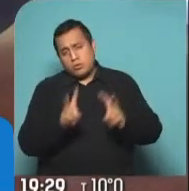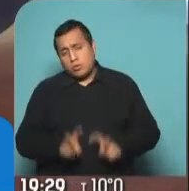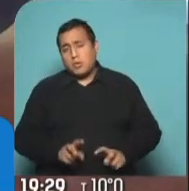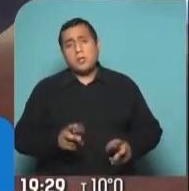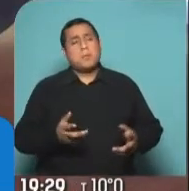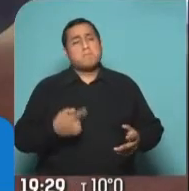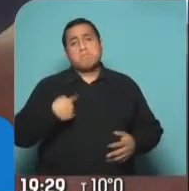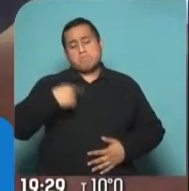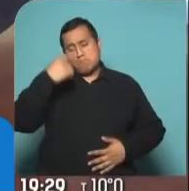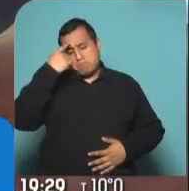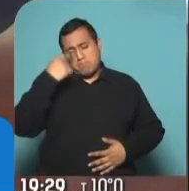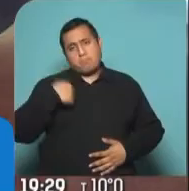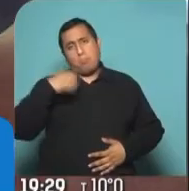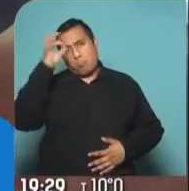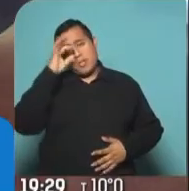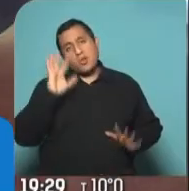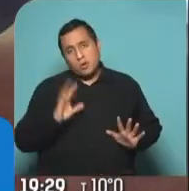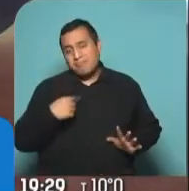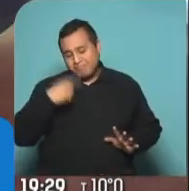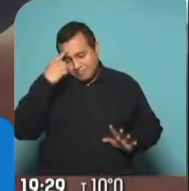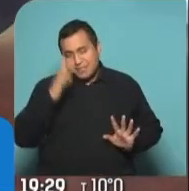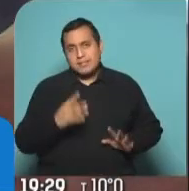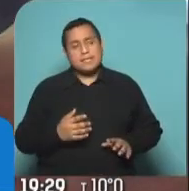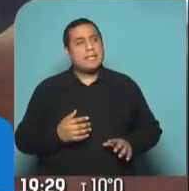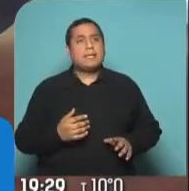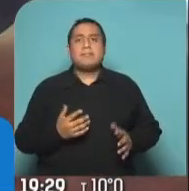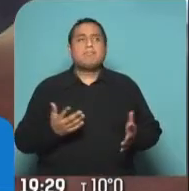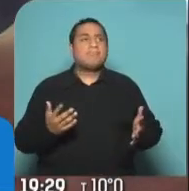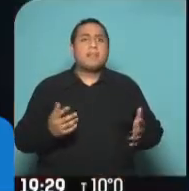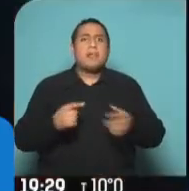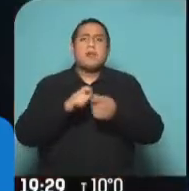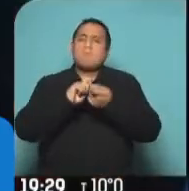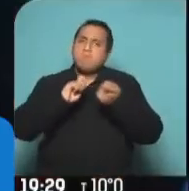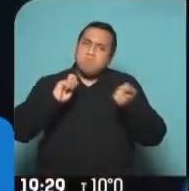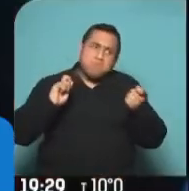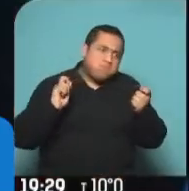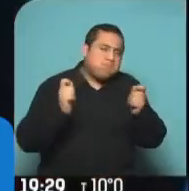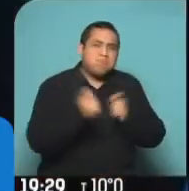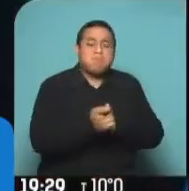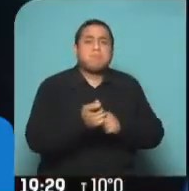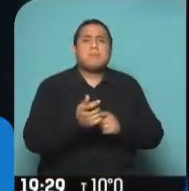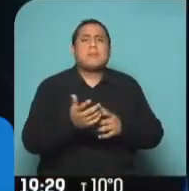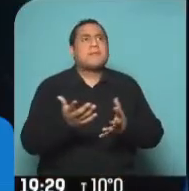cuales, en mi opinión, la tasa de inversión es muy importante, la reforma de muchas